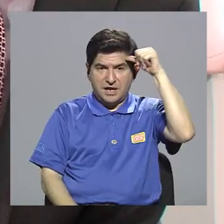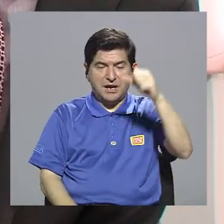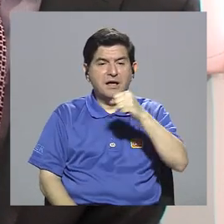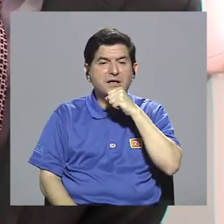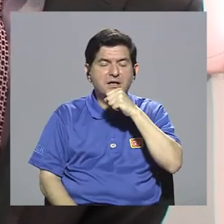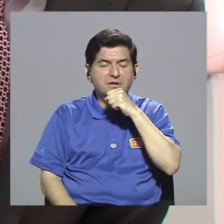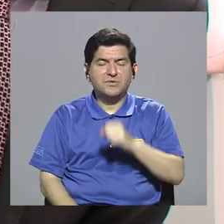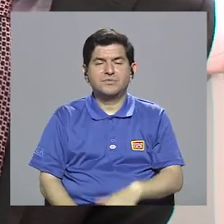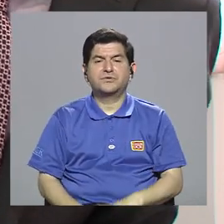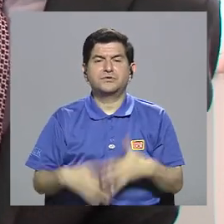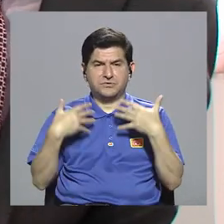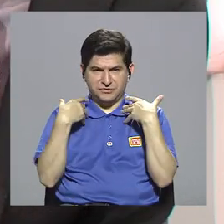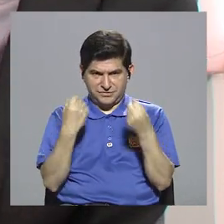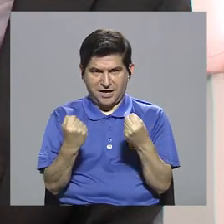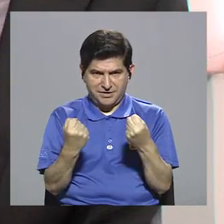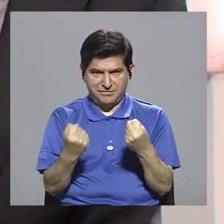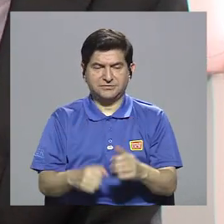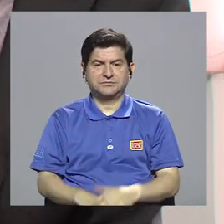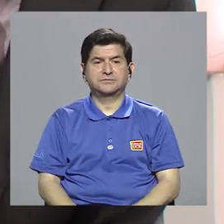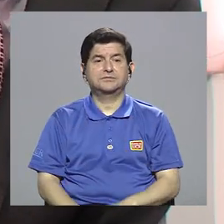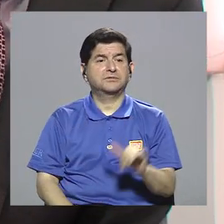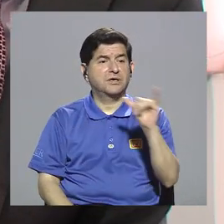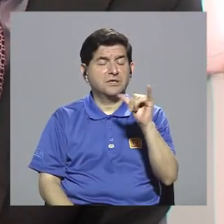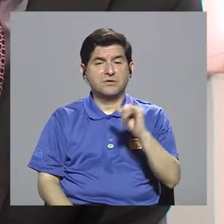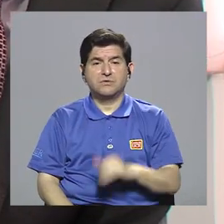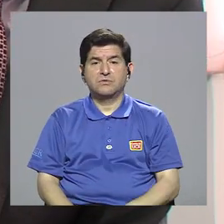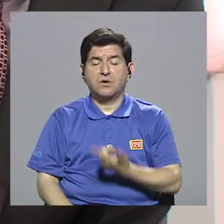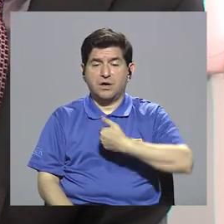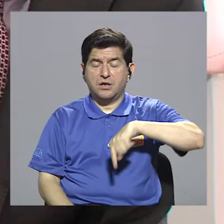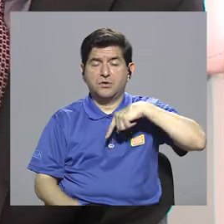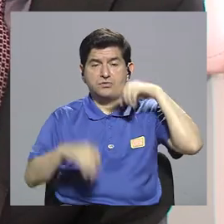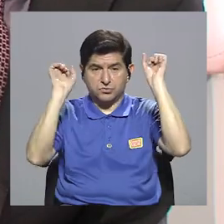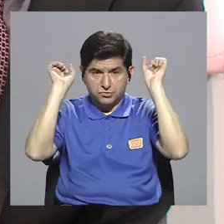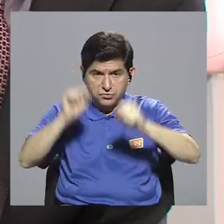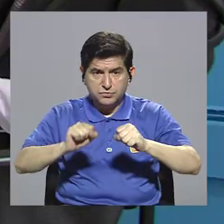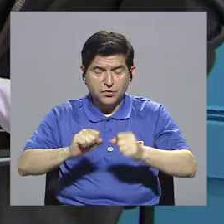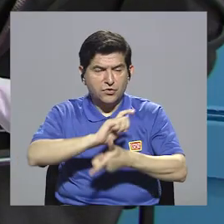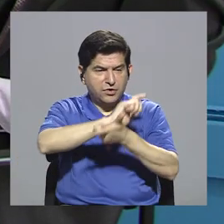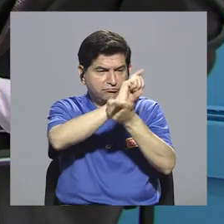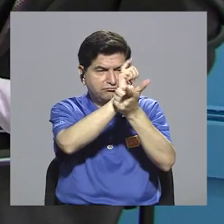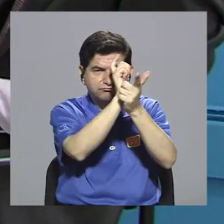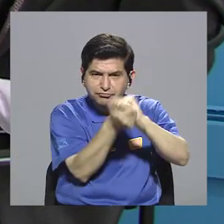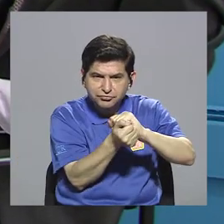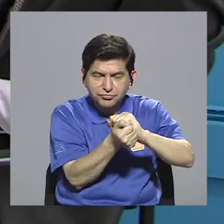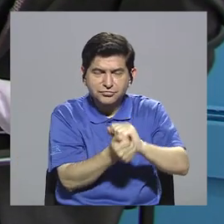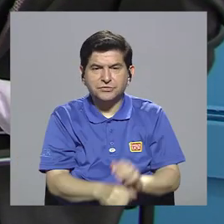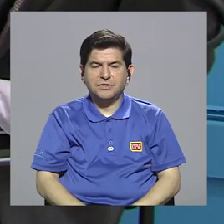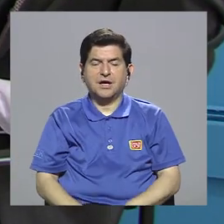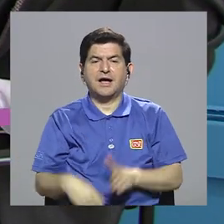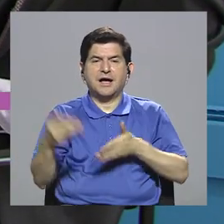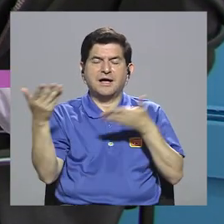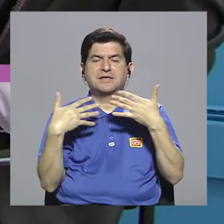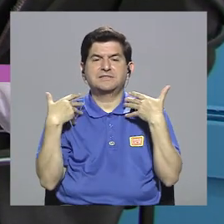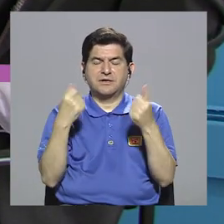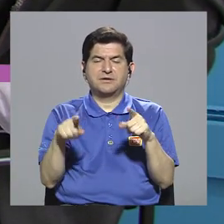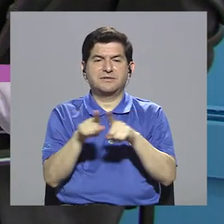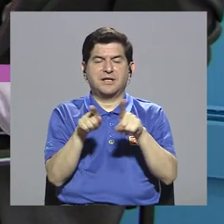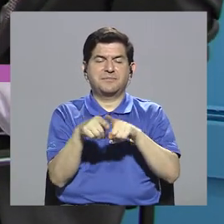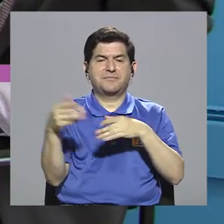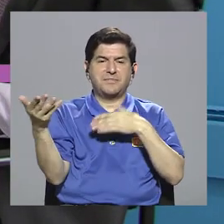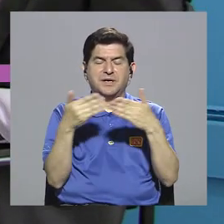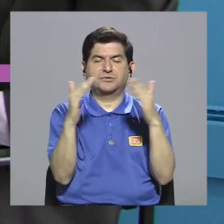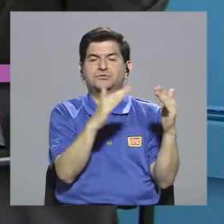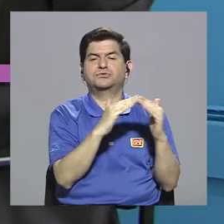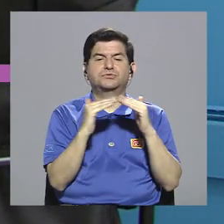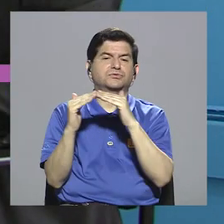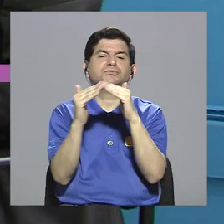mayores saludables a la vez que puedan ser que seamos capaces de adaptar los servicios de salud pero también los